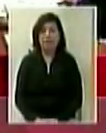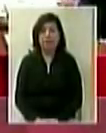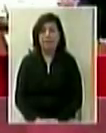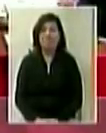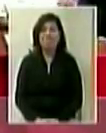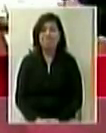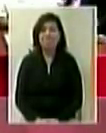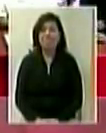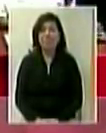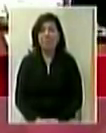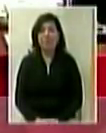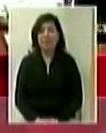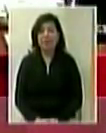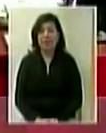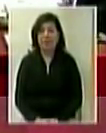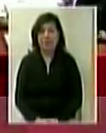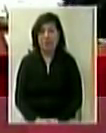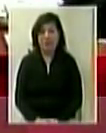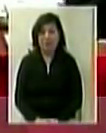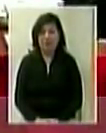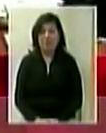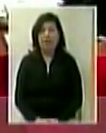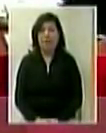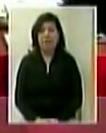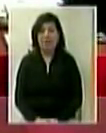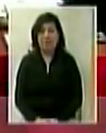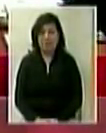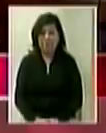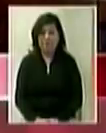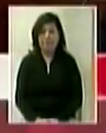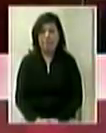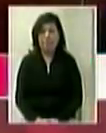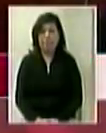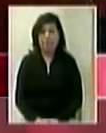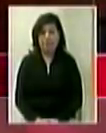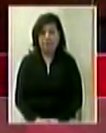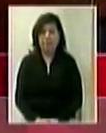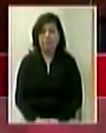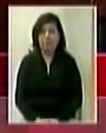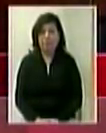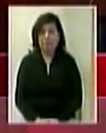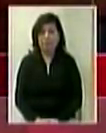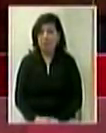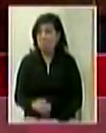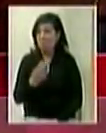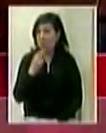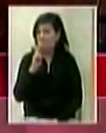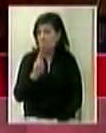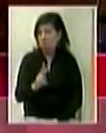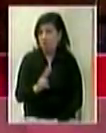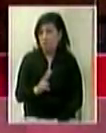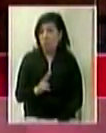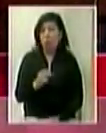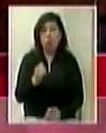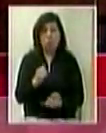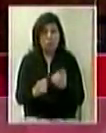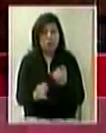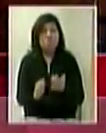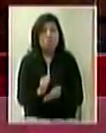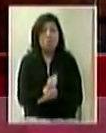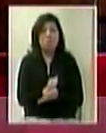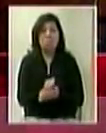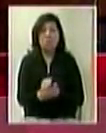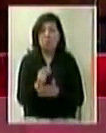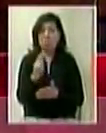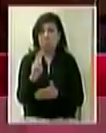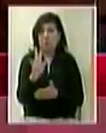Muchas gracias presidente voy a ser muy muy breve eh hemos detectado en los últimos meses que